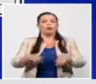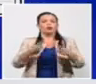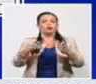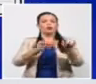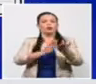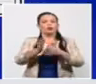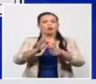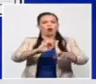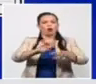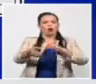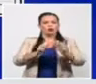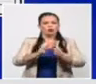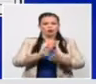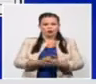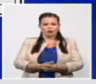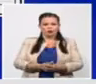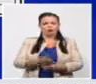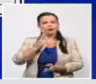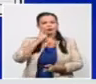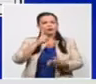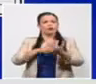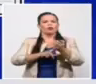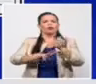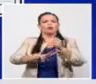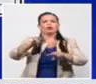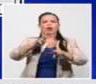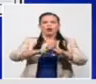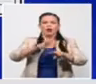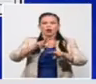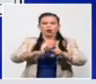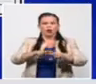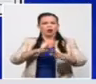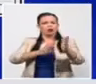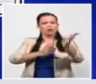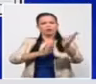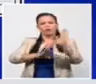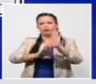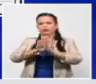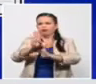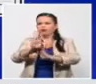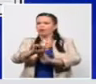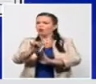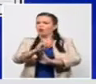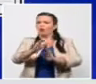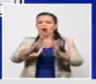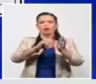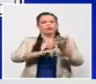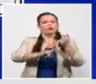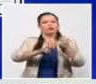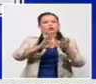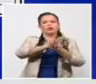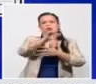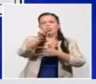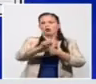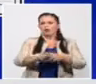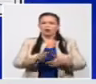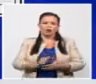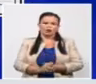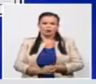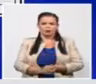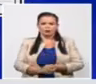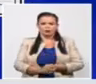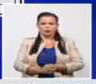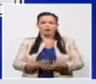se expresa cómo se mantiene incrementándose, igual que Mayabeque. Matanzas, medio que